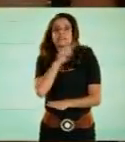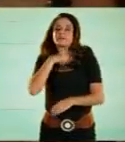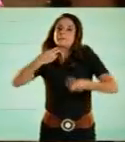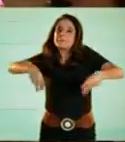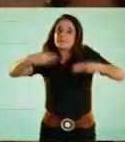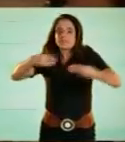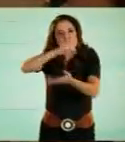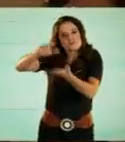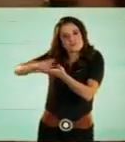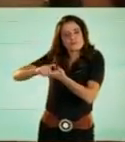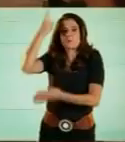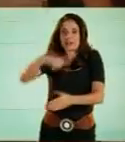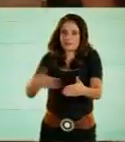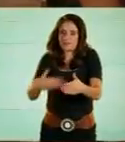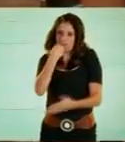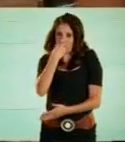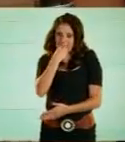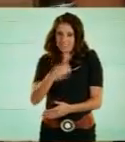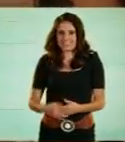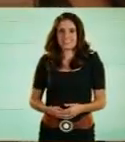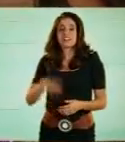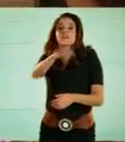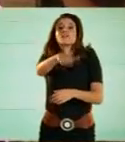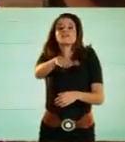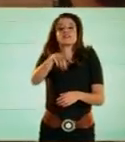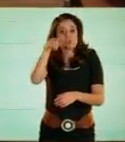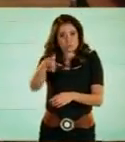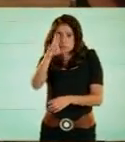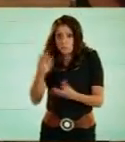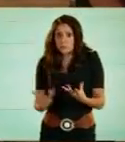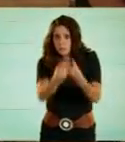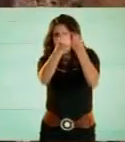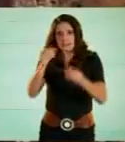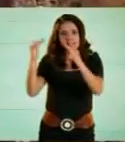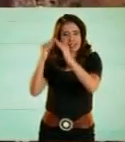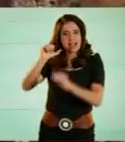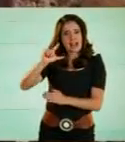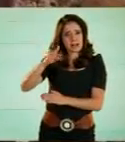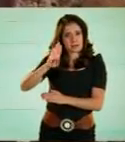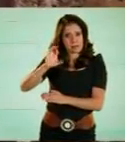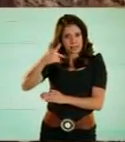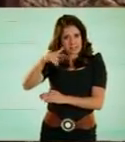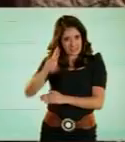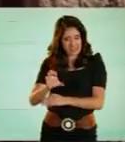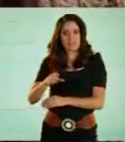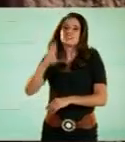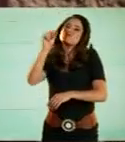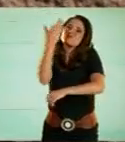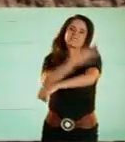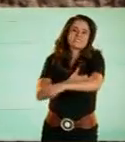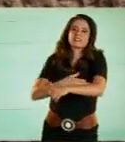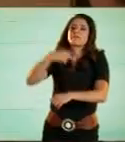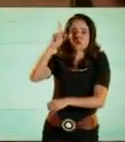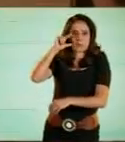al mercado para luego apurarme a hacer la comida. Ah, oye, ¿no vas a ir más tarde al albergue? No, más tarde no puedo, pero mañana le llevo las